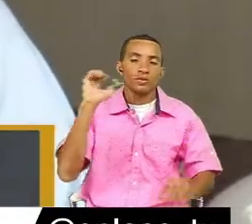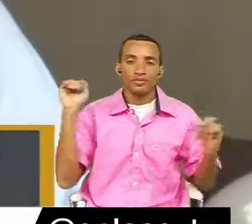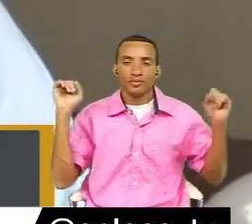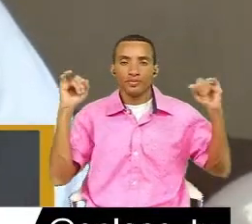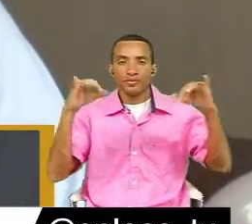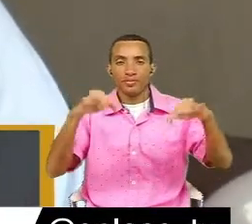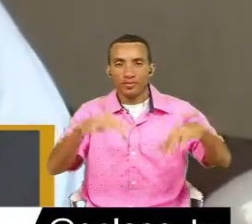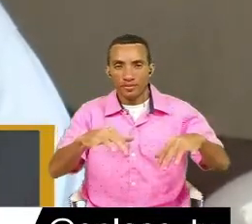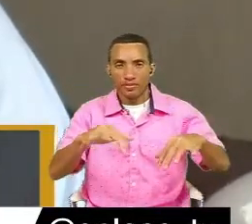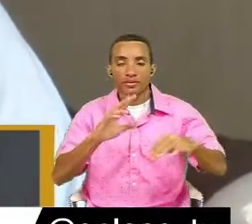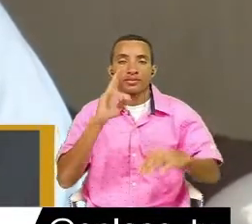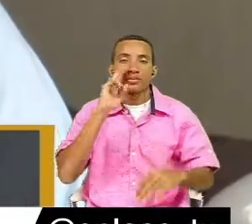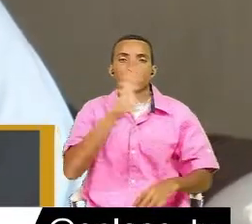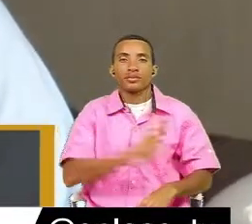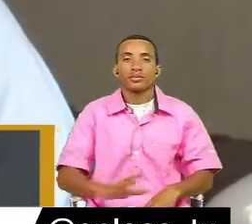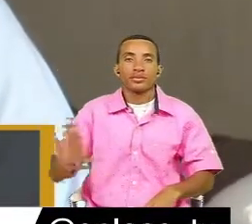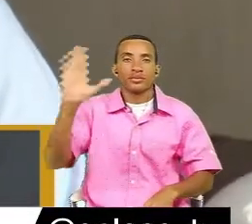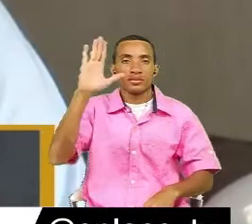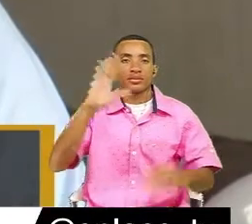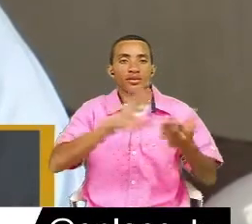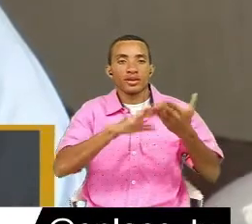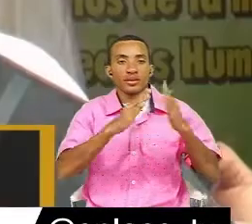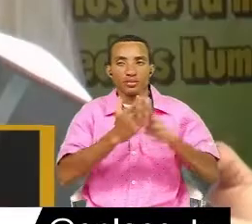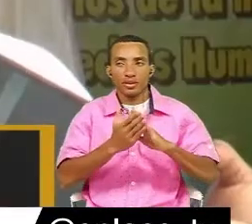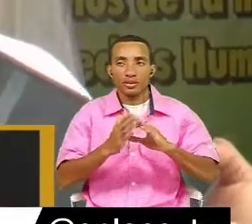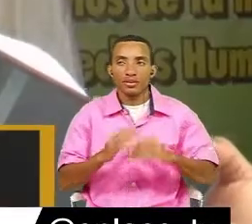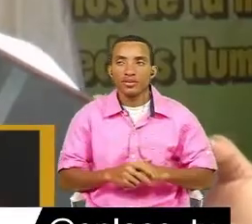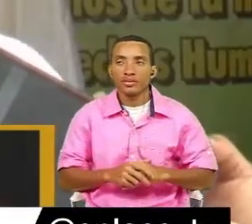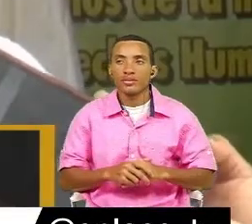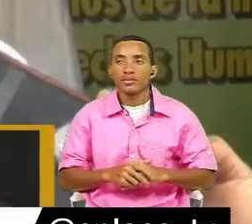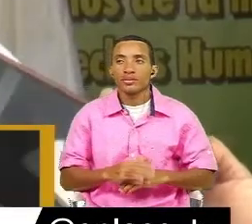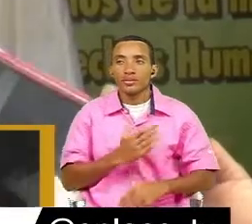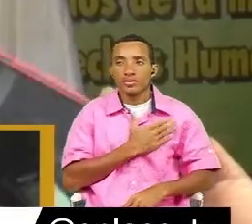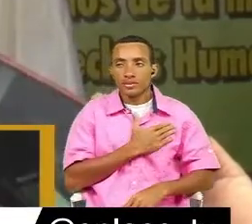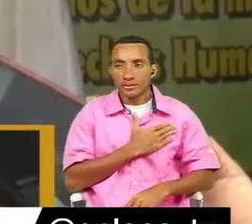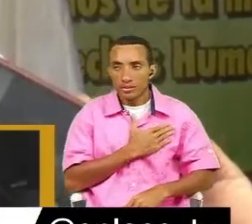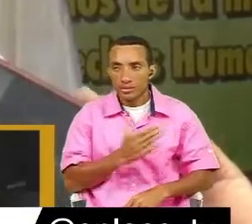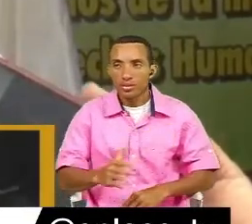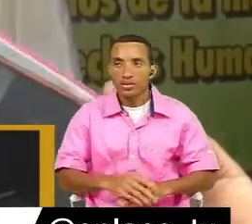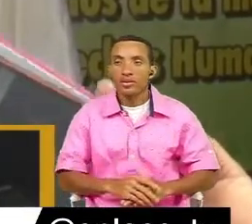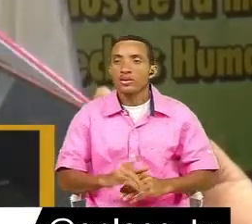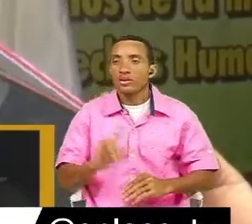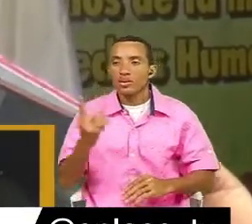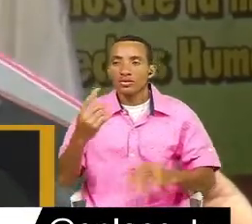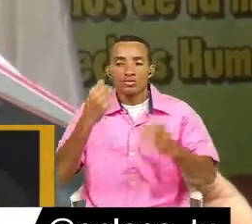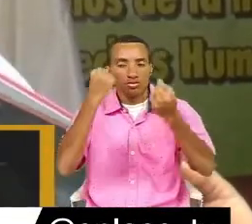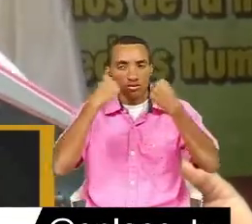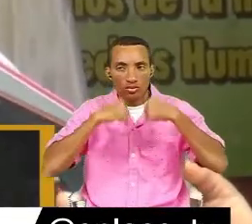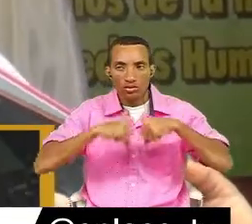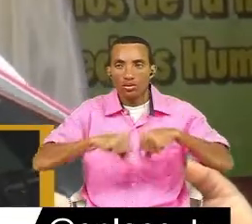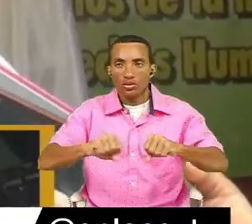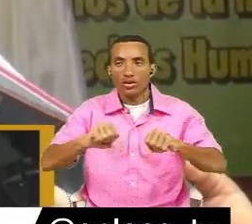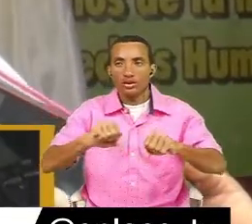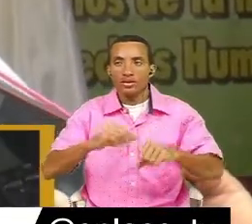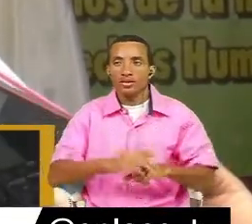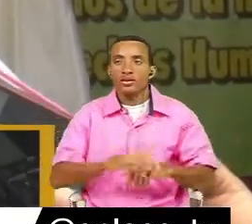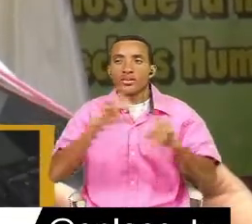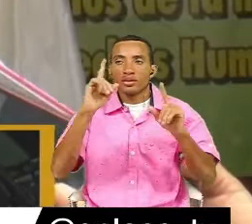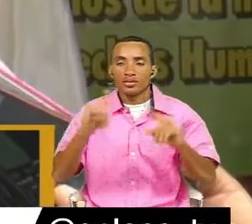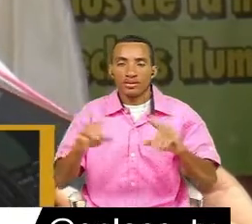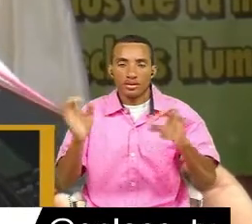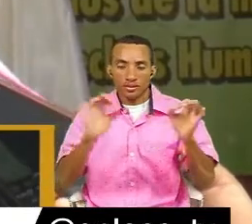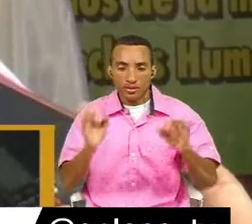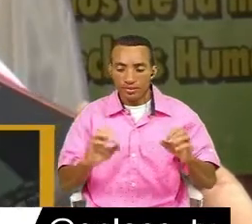a la jornada nacional denominada La Paz es Contigo. Dispuestos, hemos hecho todos los esfuerzos por la organización de